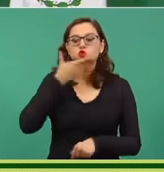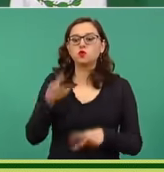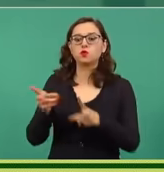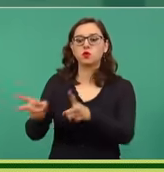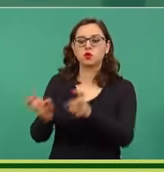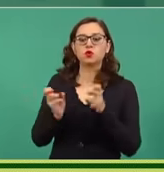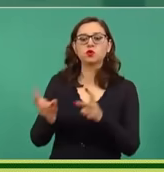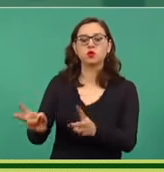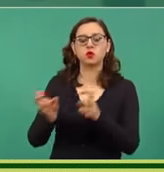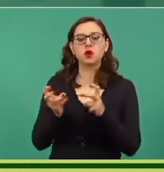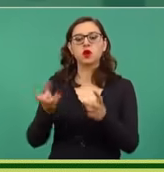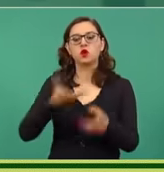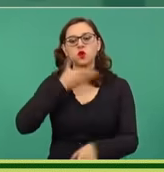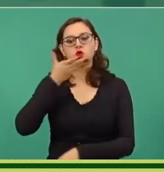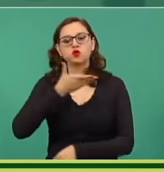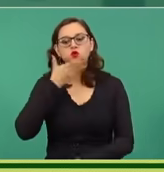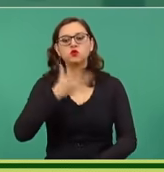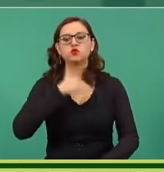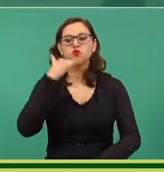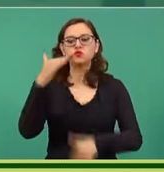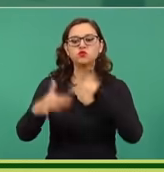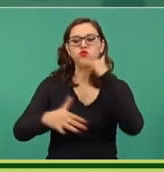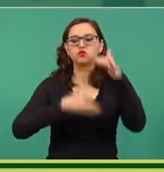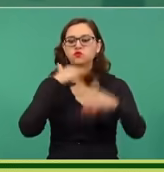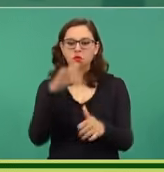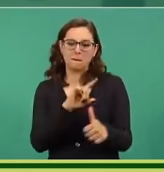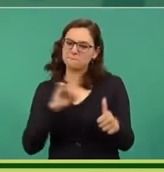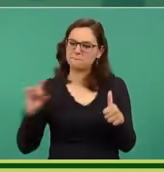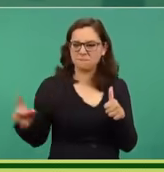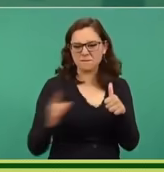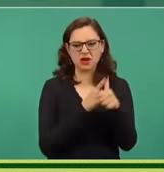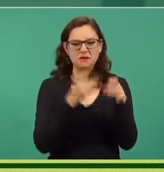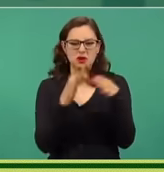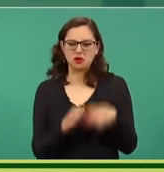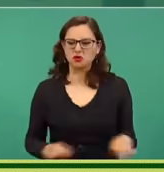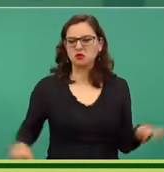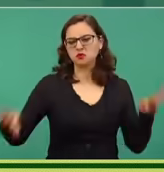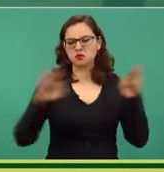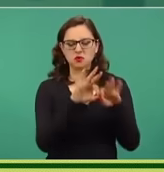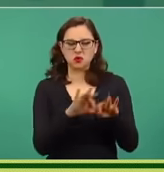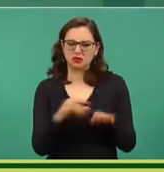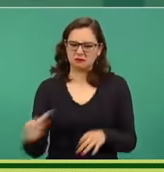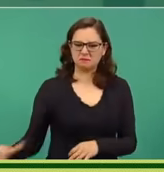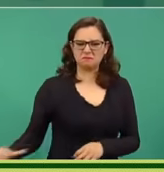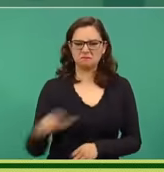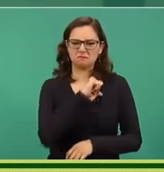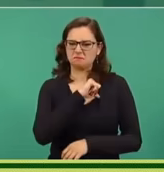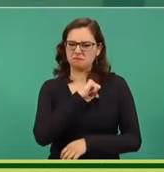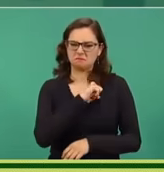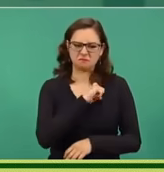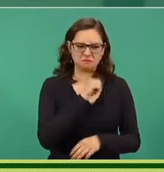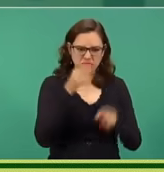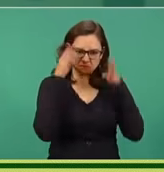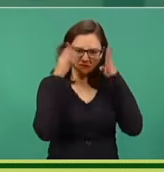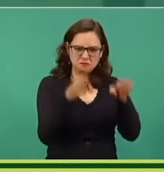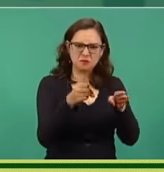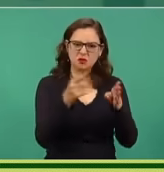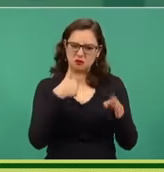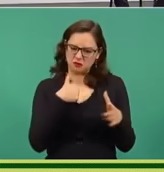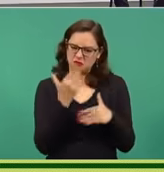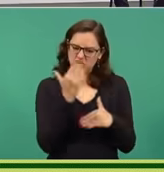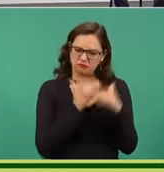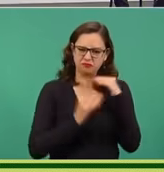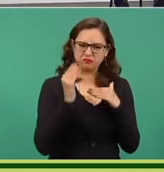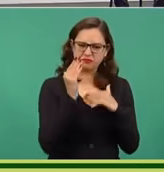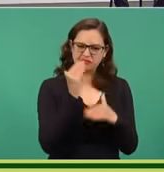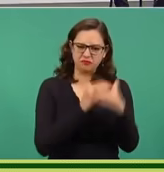de corrupción en donde lo más importante era triunfar a toda costa sin escrúpulos